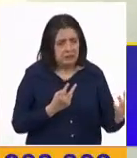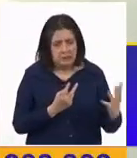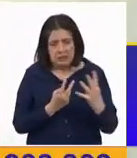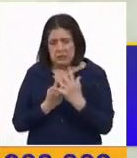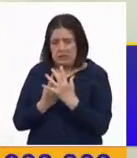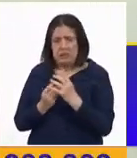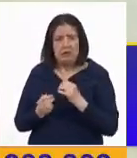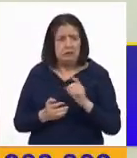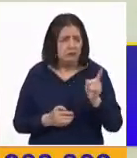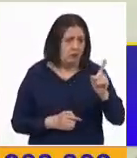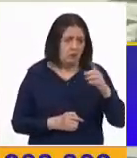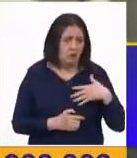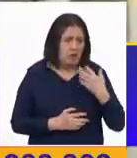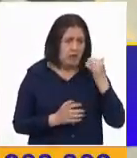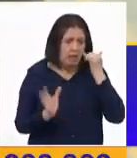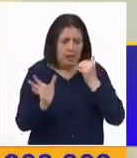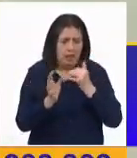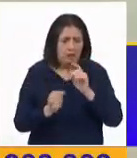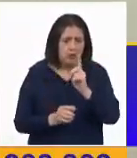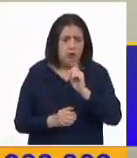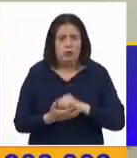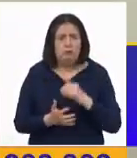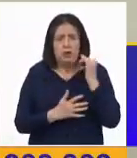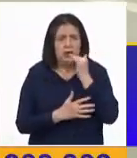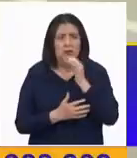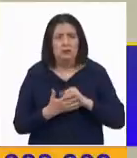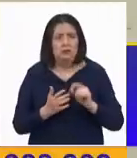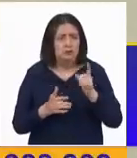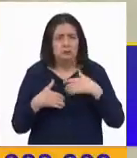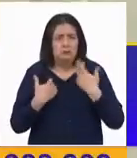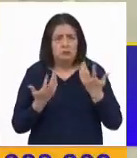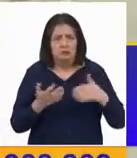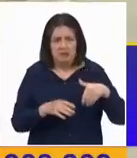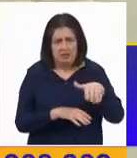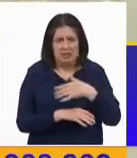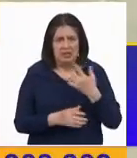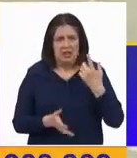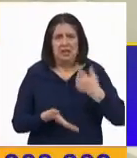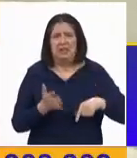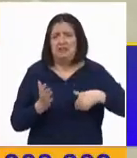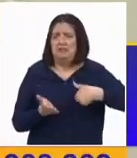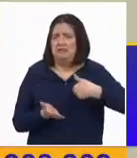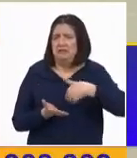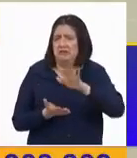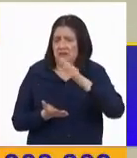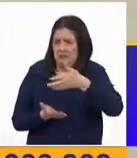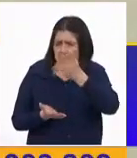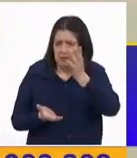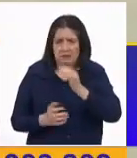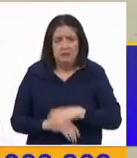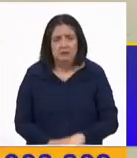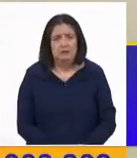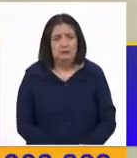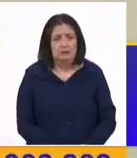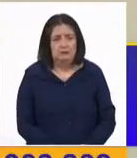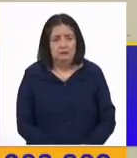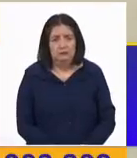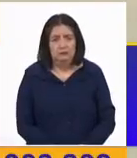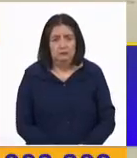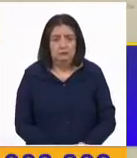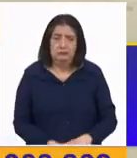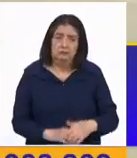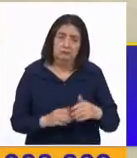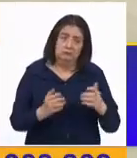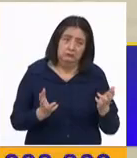que no podíamos grabar, que no podíamos estar en la calle, que a qué hora nos retirábamos de aquí.